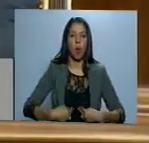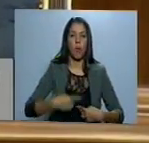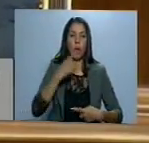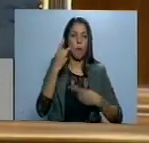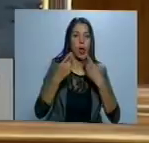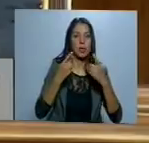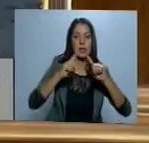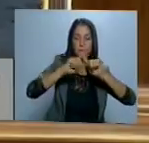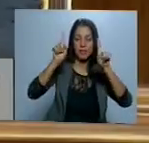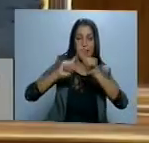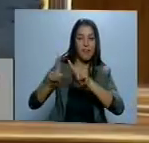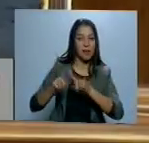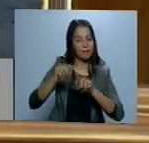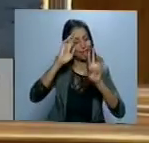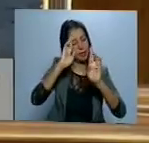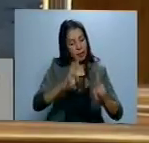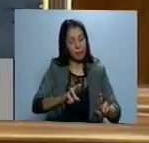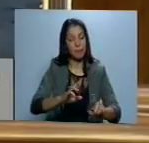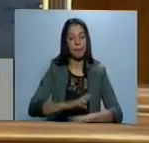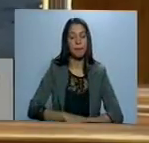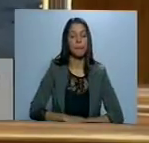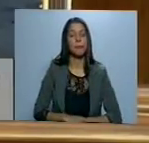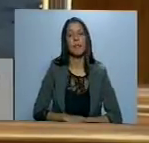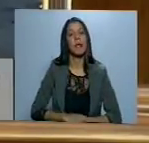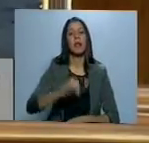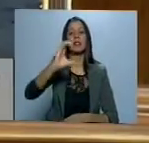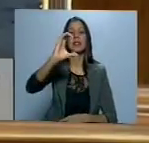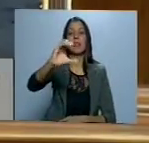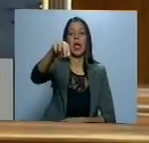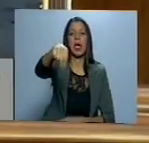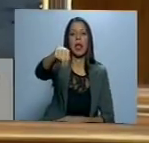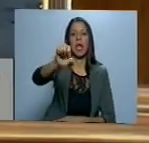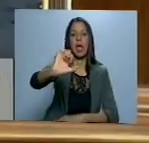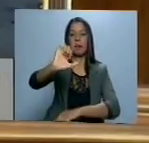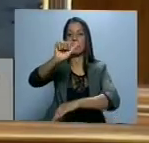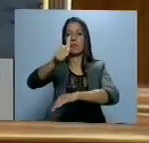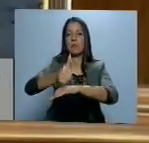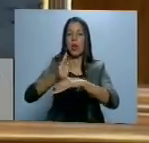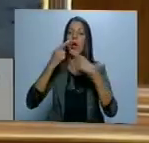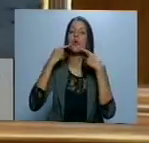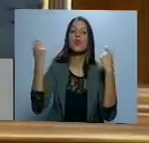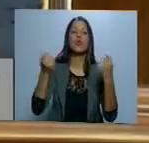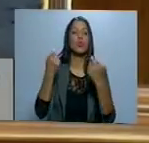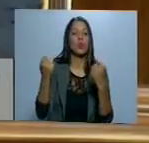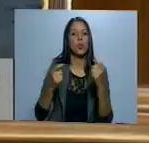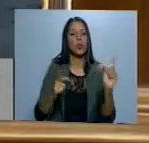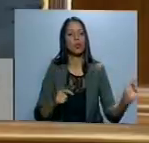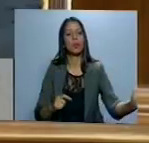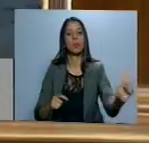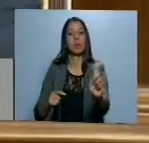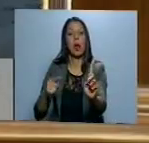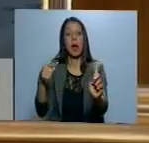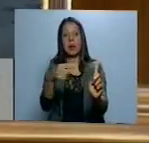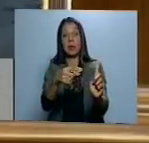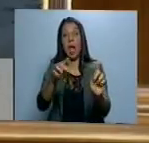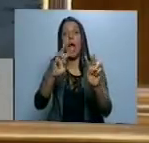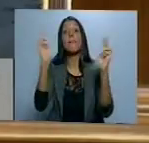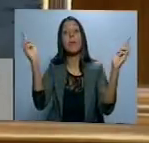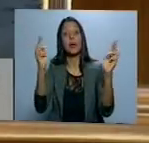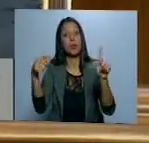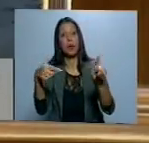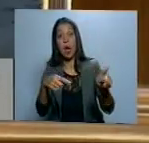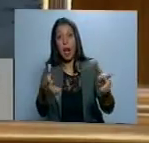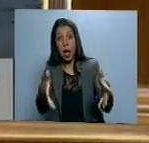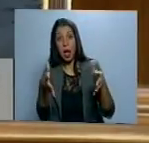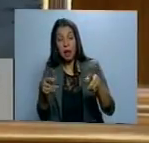político. Considerando que el Consejo Nacional Electoral ha proclamado al ciudadano que resultó electo para ejercer el cargo de gobernador